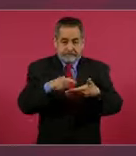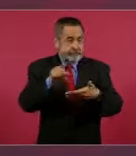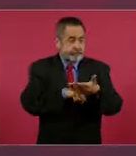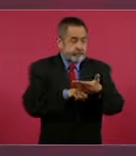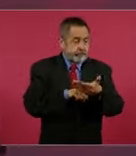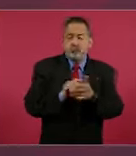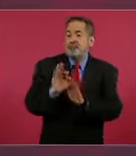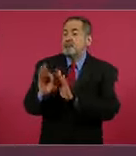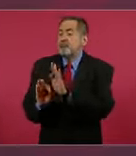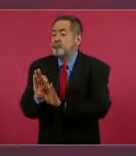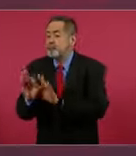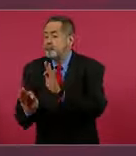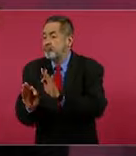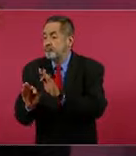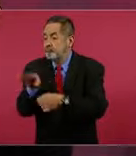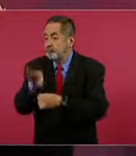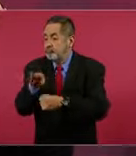era cuando